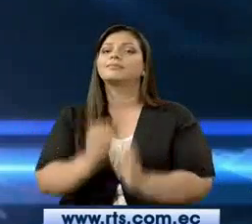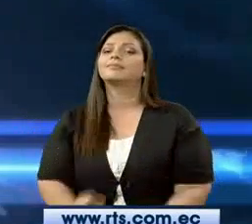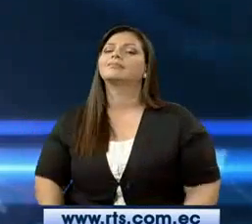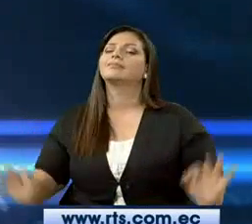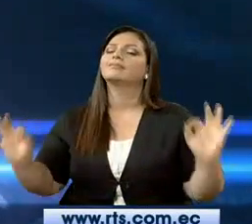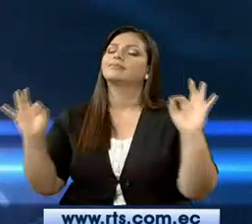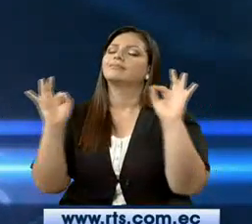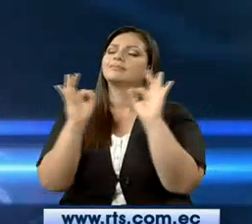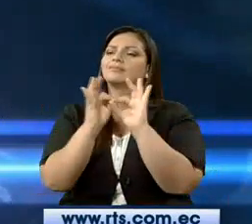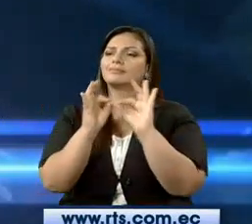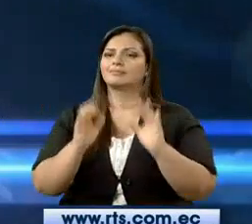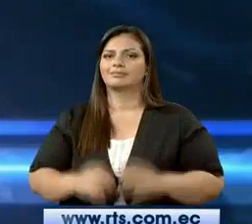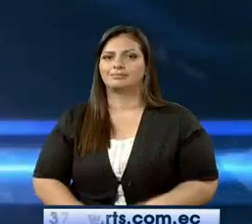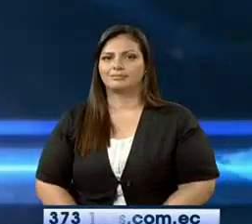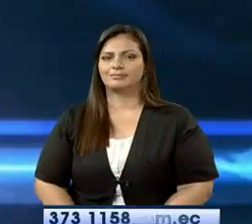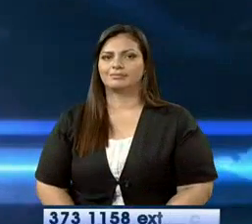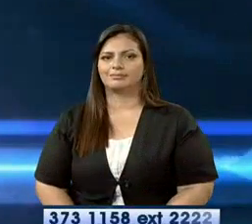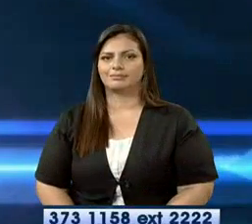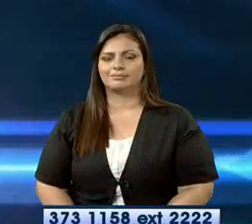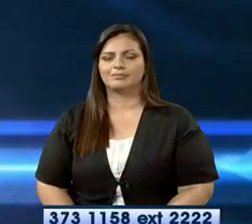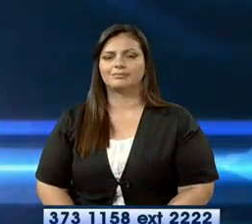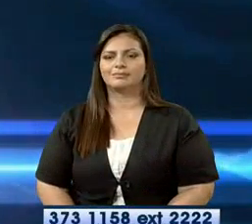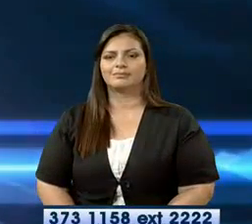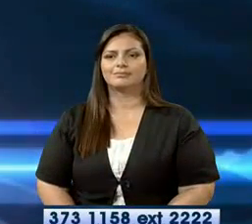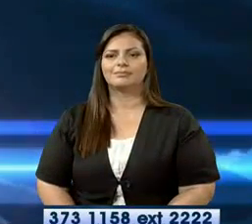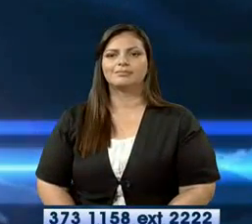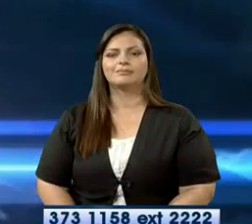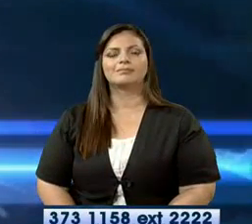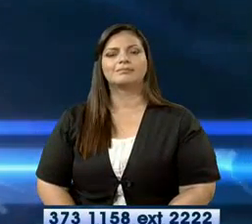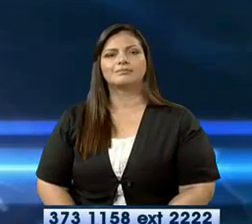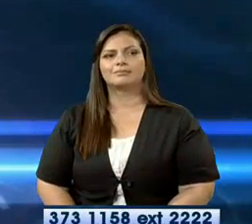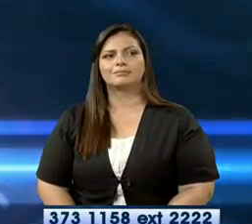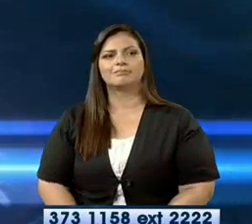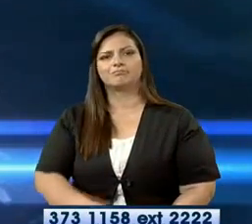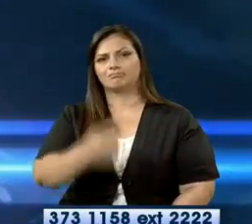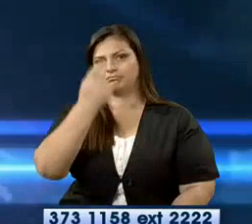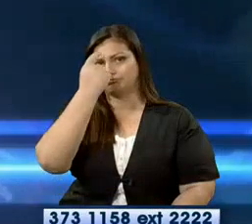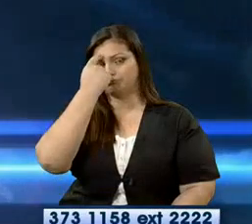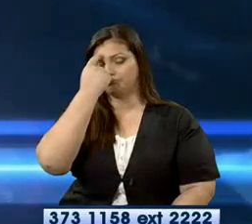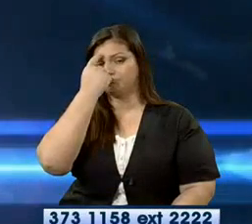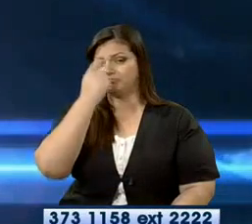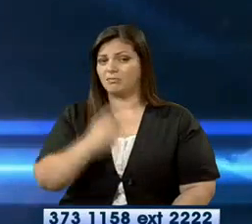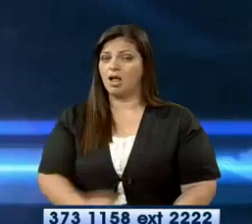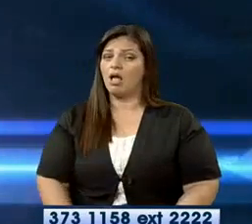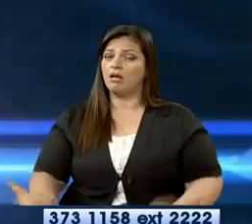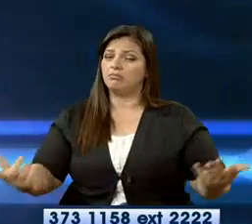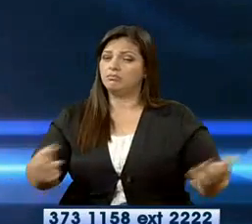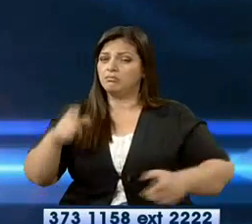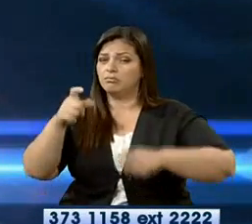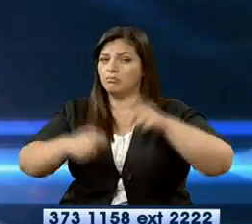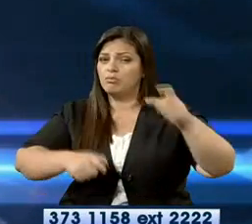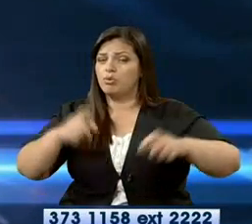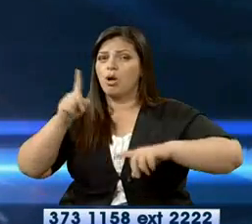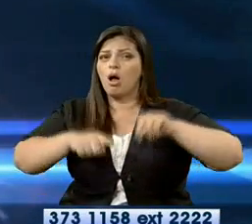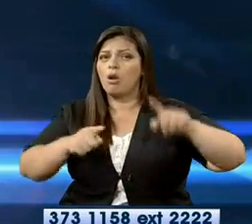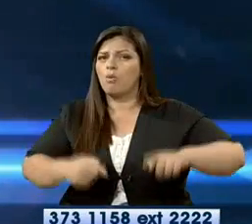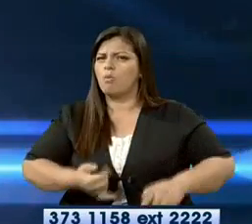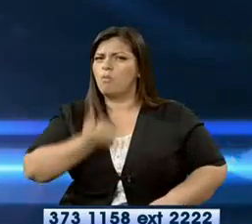razón lógica, fundamentada, para que ciertos conductores apliquen esta medida de